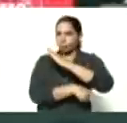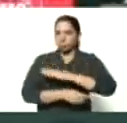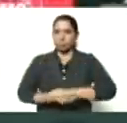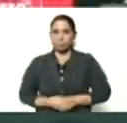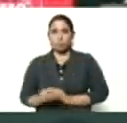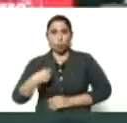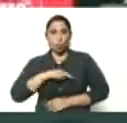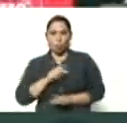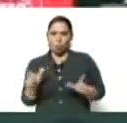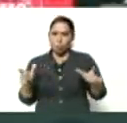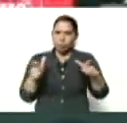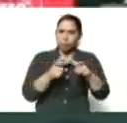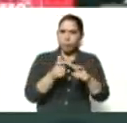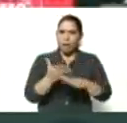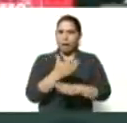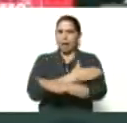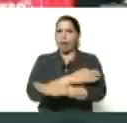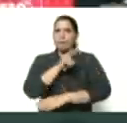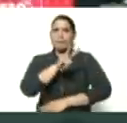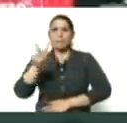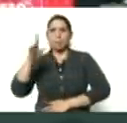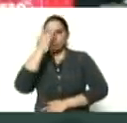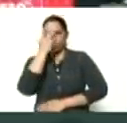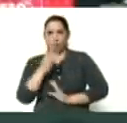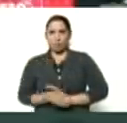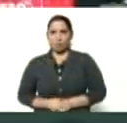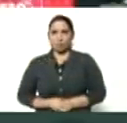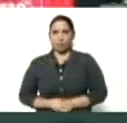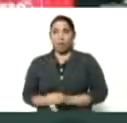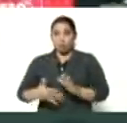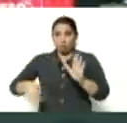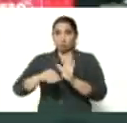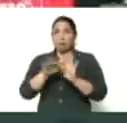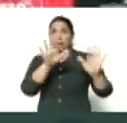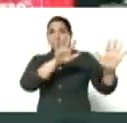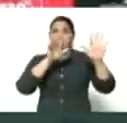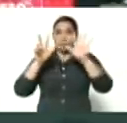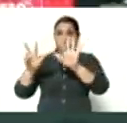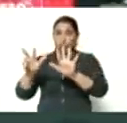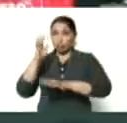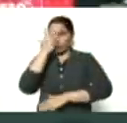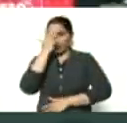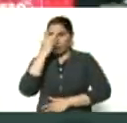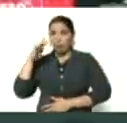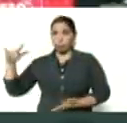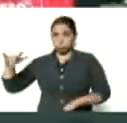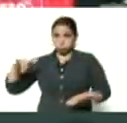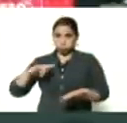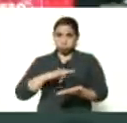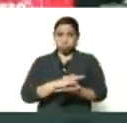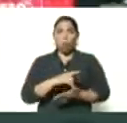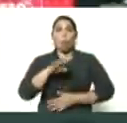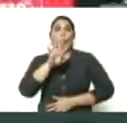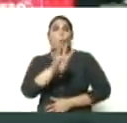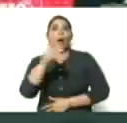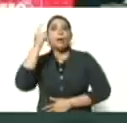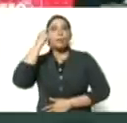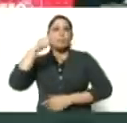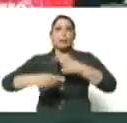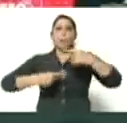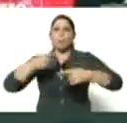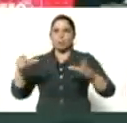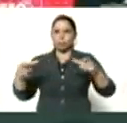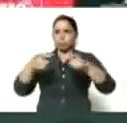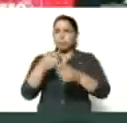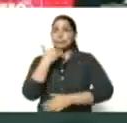Nos habíamos reunido con él el 22 de febrero, él regresó el 18 de febrero y 4 días después tuvimos una reunión de